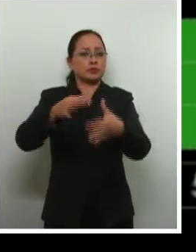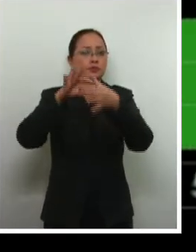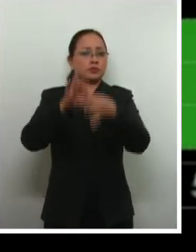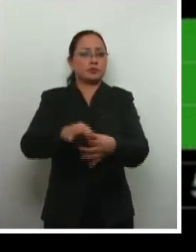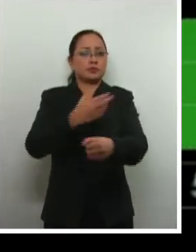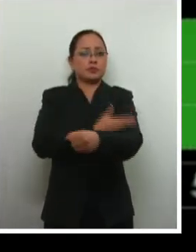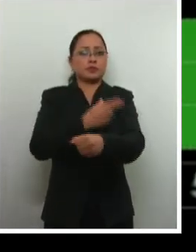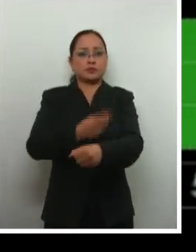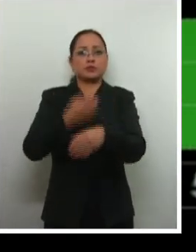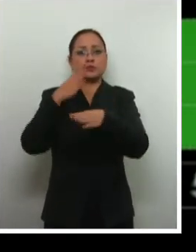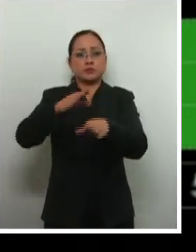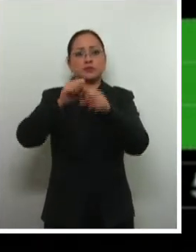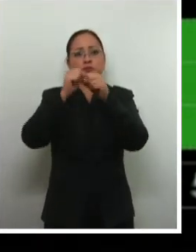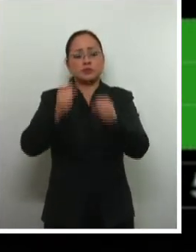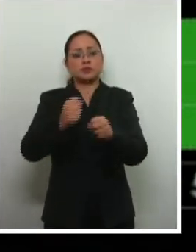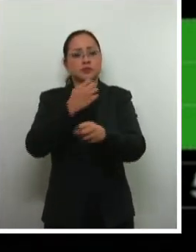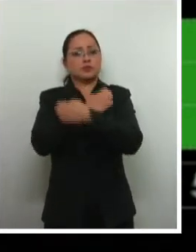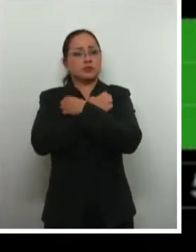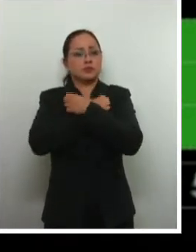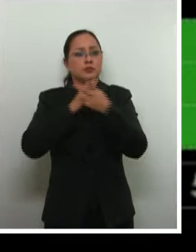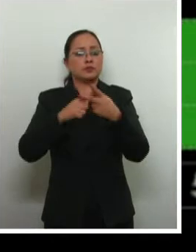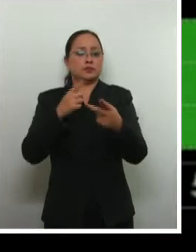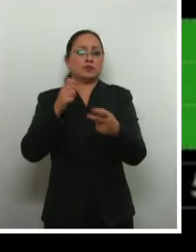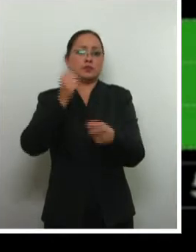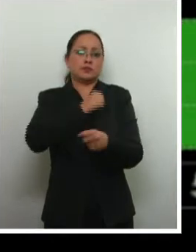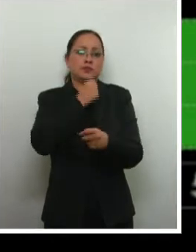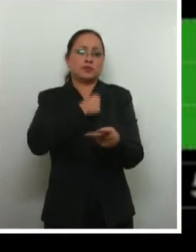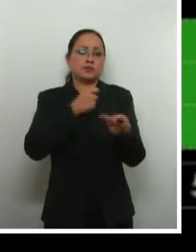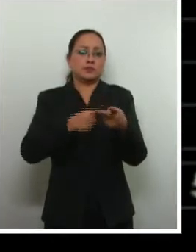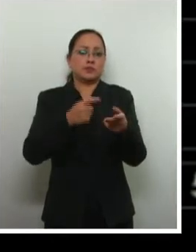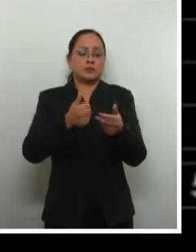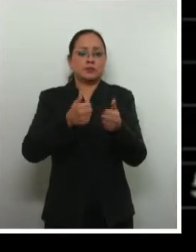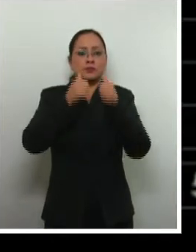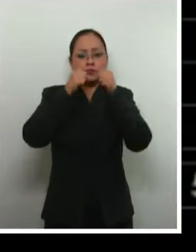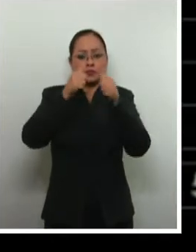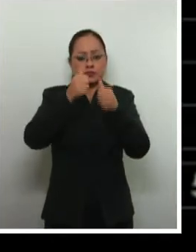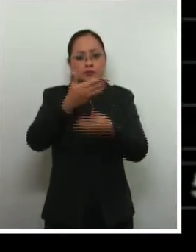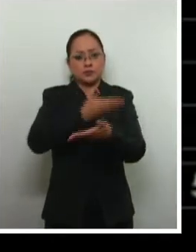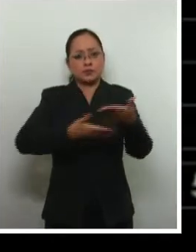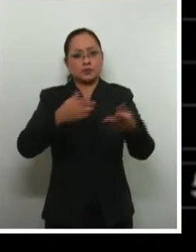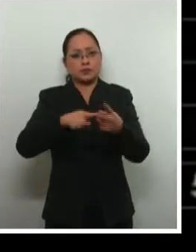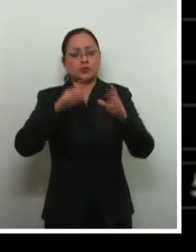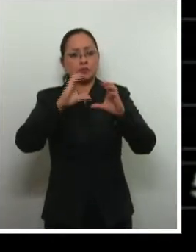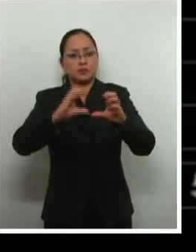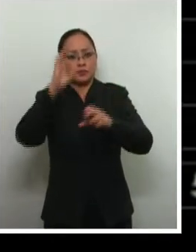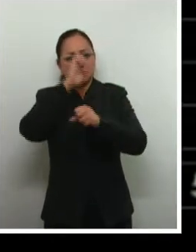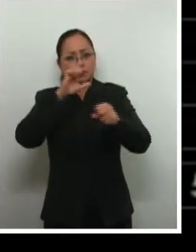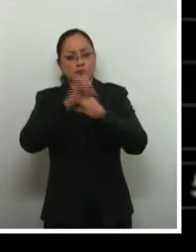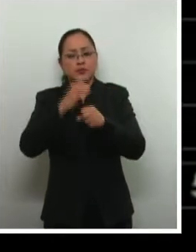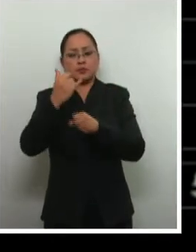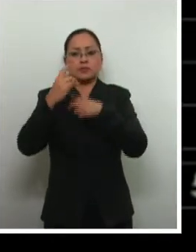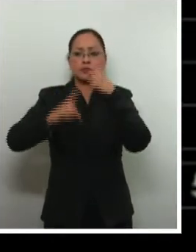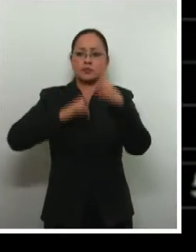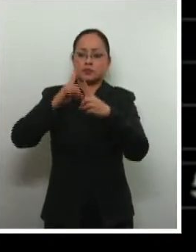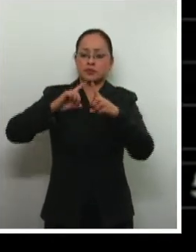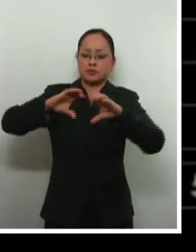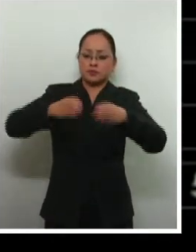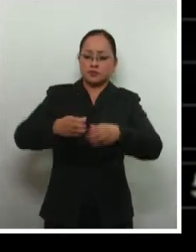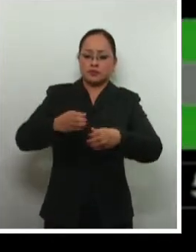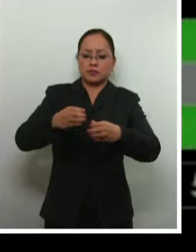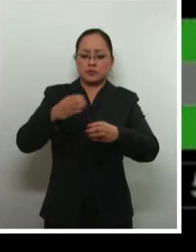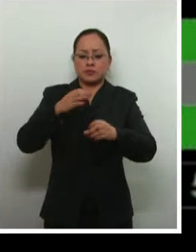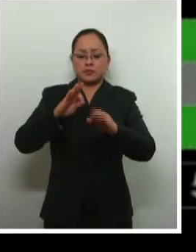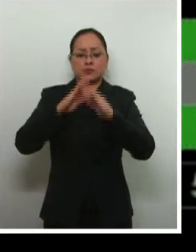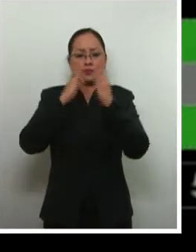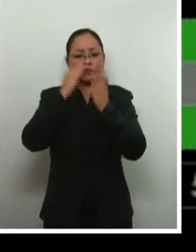transparente de los sistemas de educación, salud, asistencia social, cuidados, cultura y deporte en forma